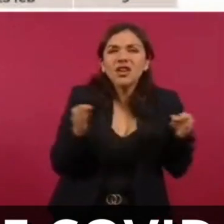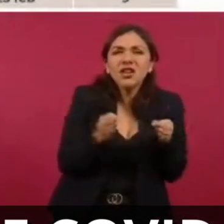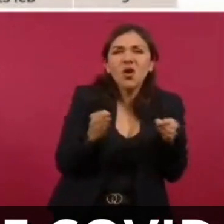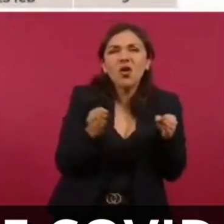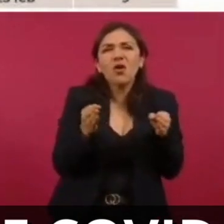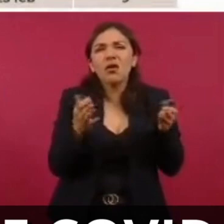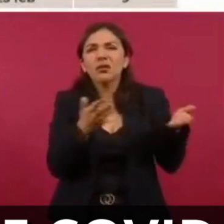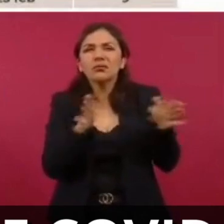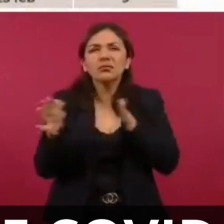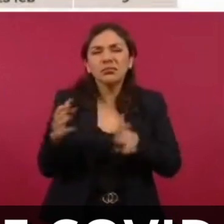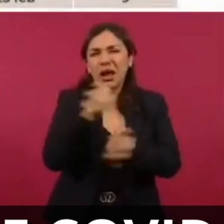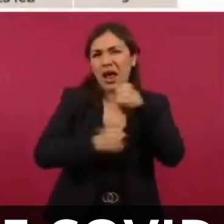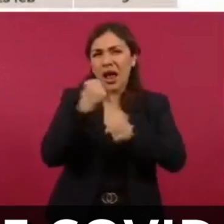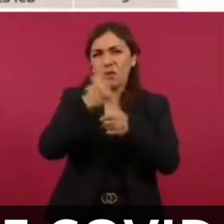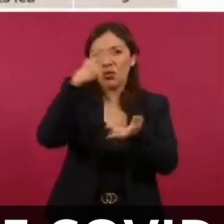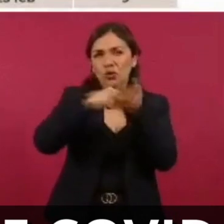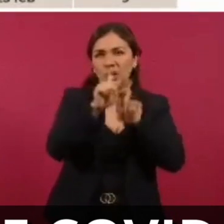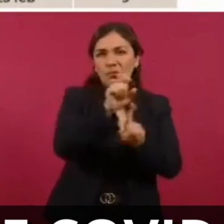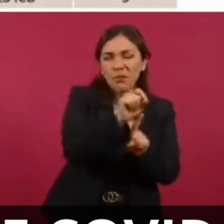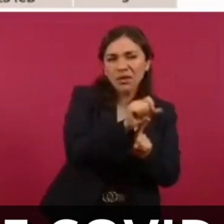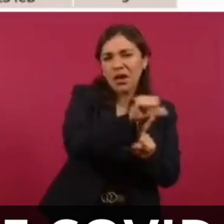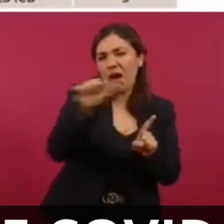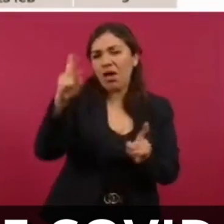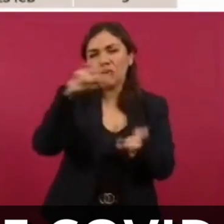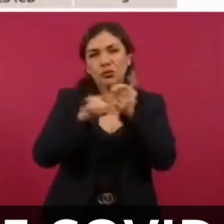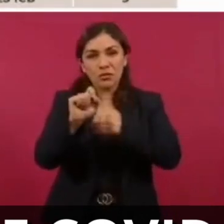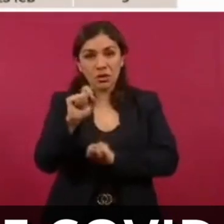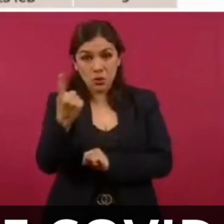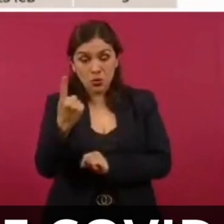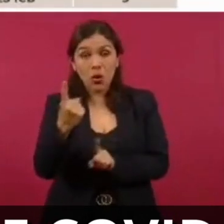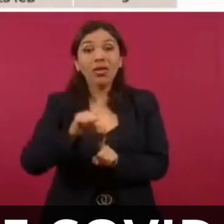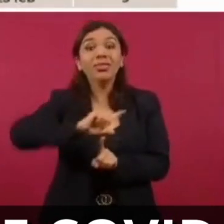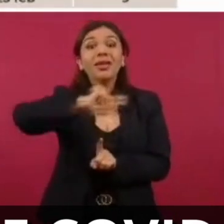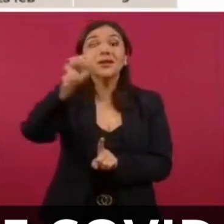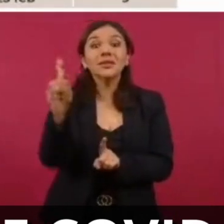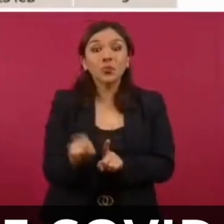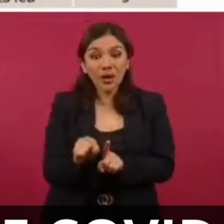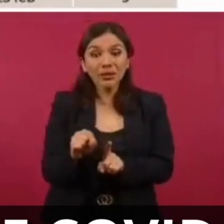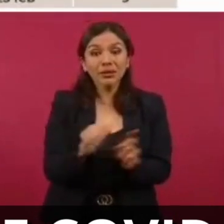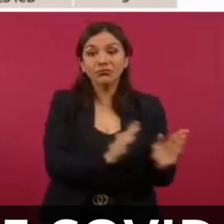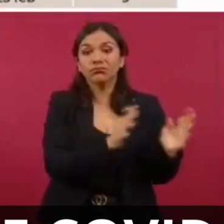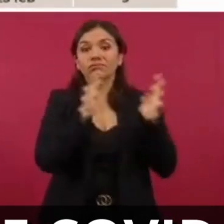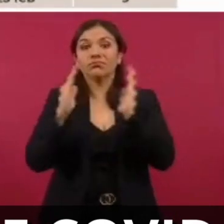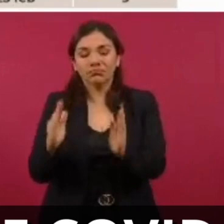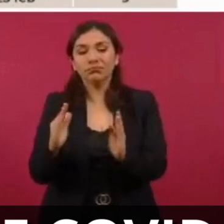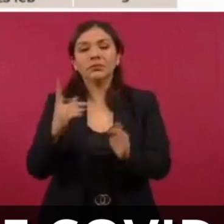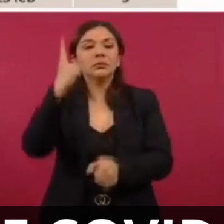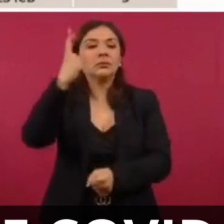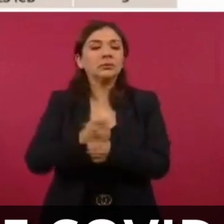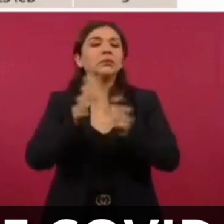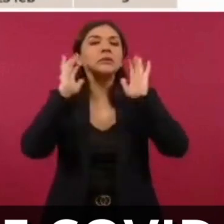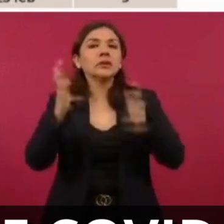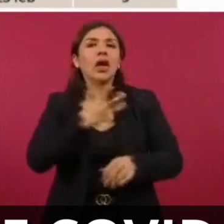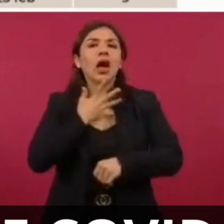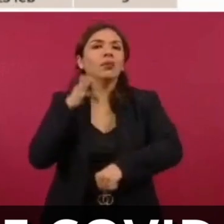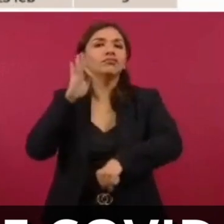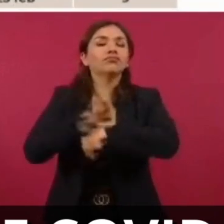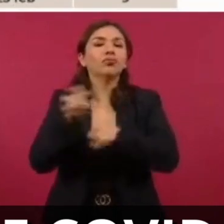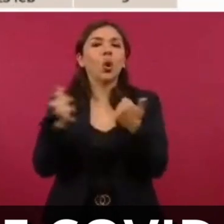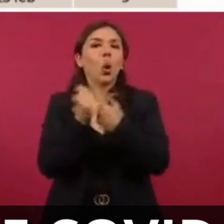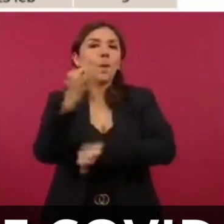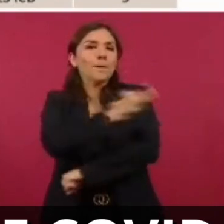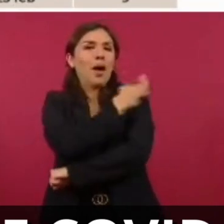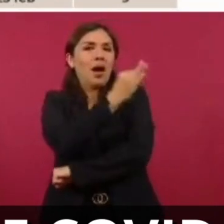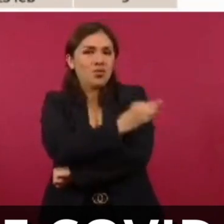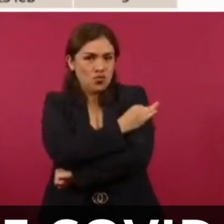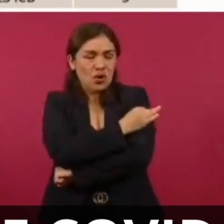de 2020 a 2021 y posteriormente, por efecto principalmente de la vacunación en su momento y